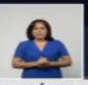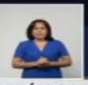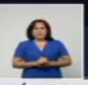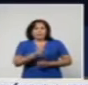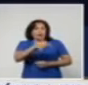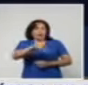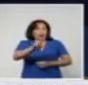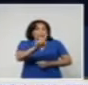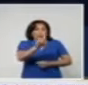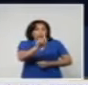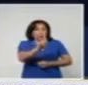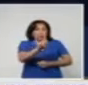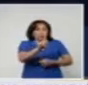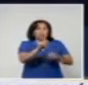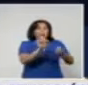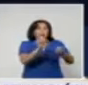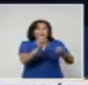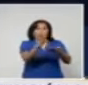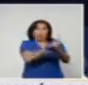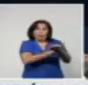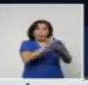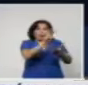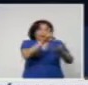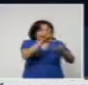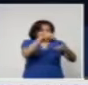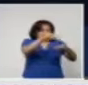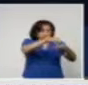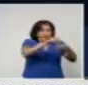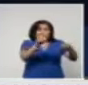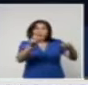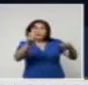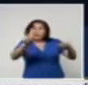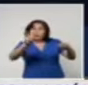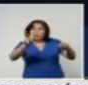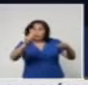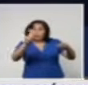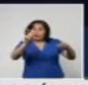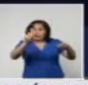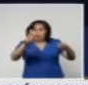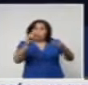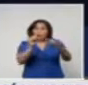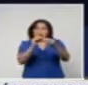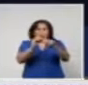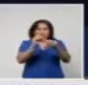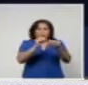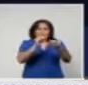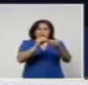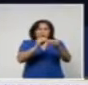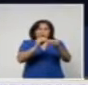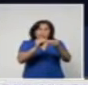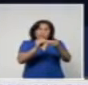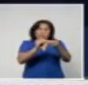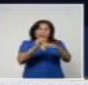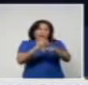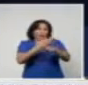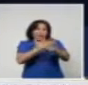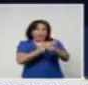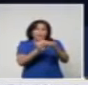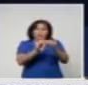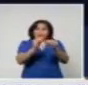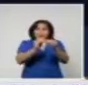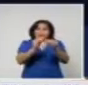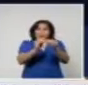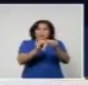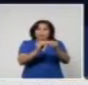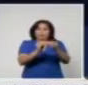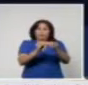21, o sea, el 84% son contactos de casos confirmados previamente. Y ya se